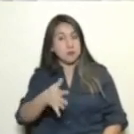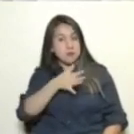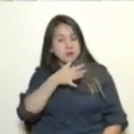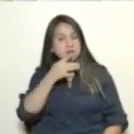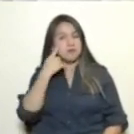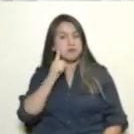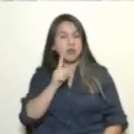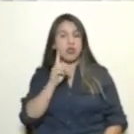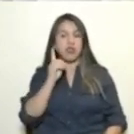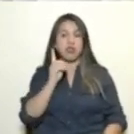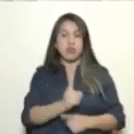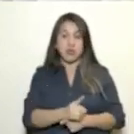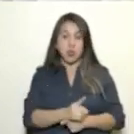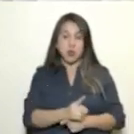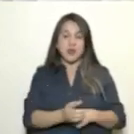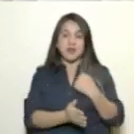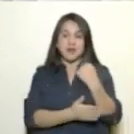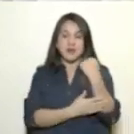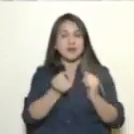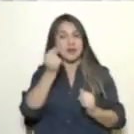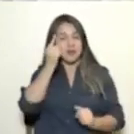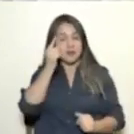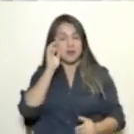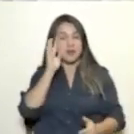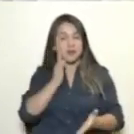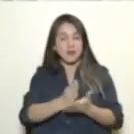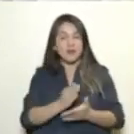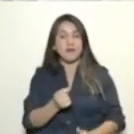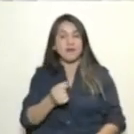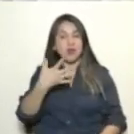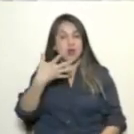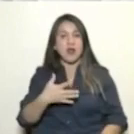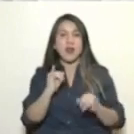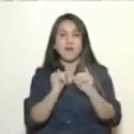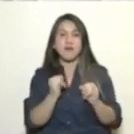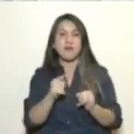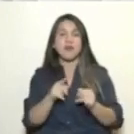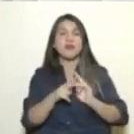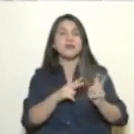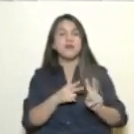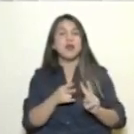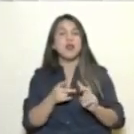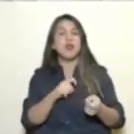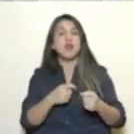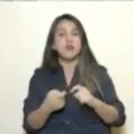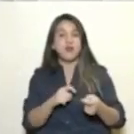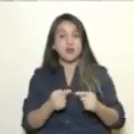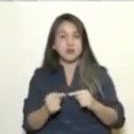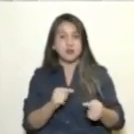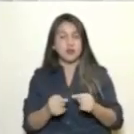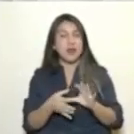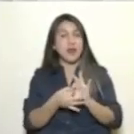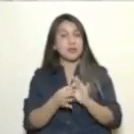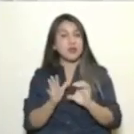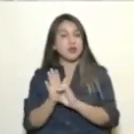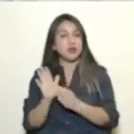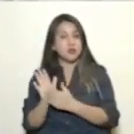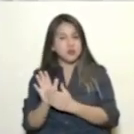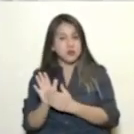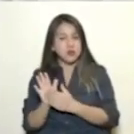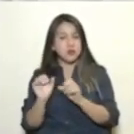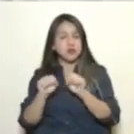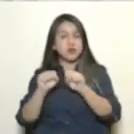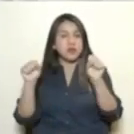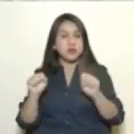la dictadura la izquierda entendió que había que valorar la forma de resolver los conflictos a través de una constitución, a través de un